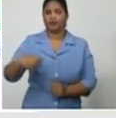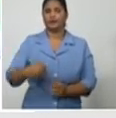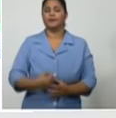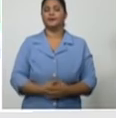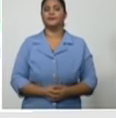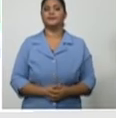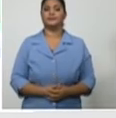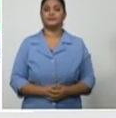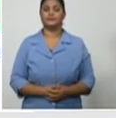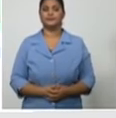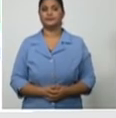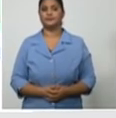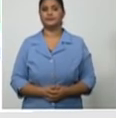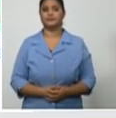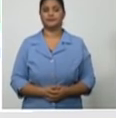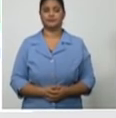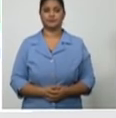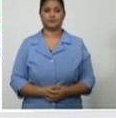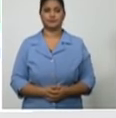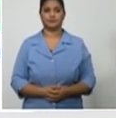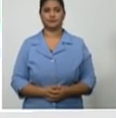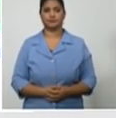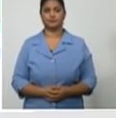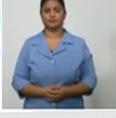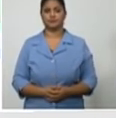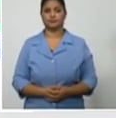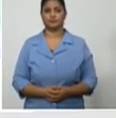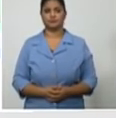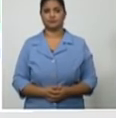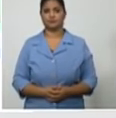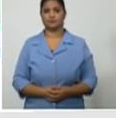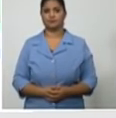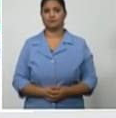Se hizo la valoración, se confirmó,